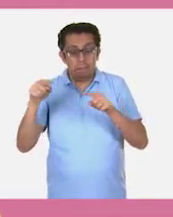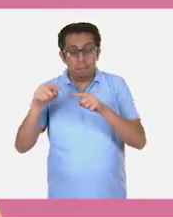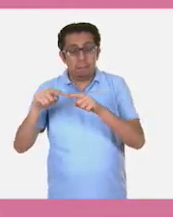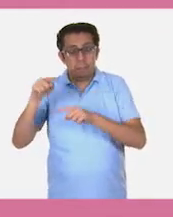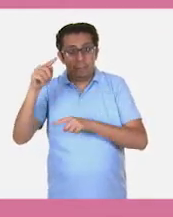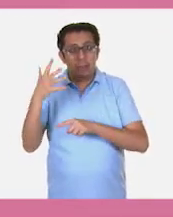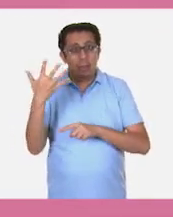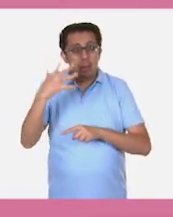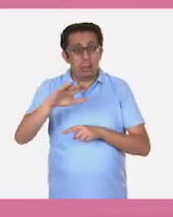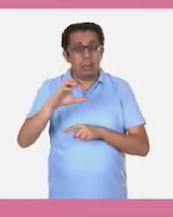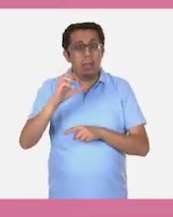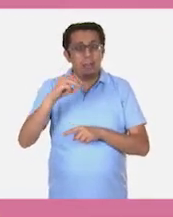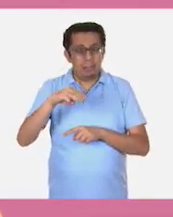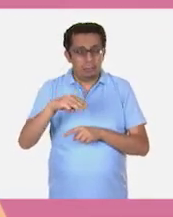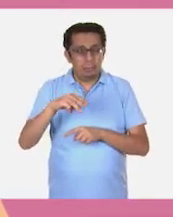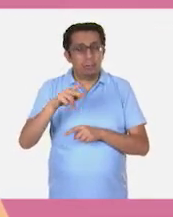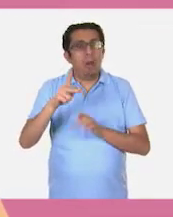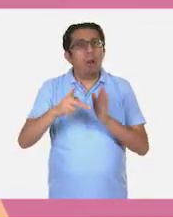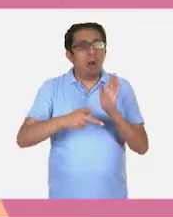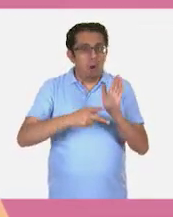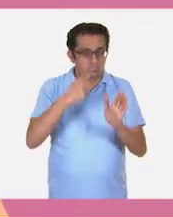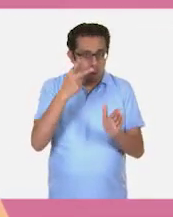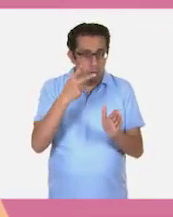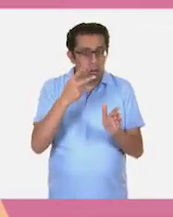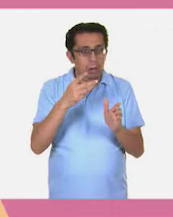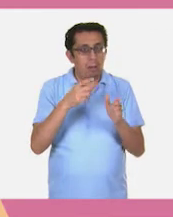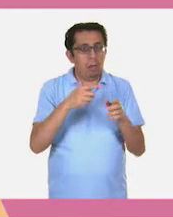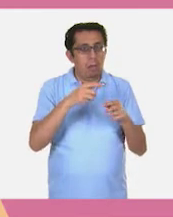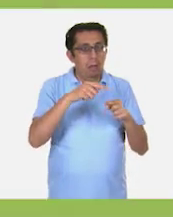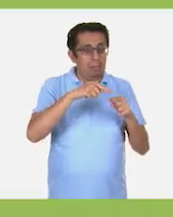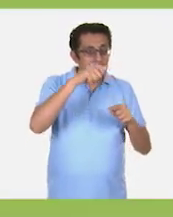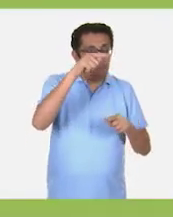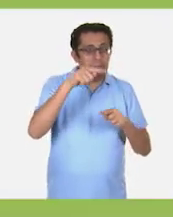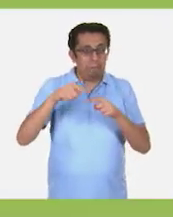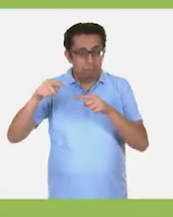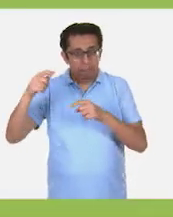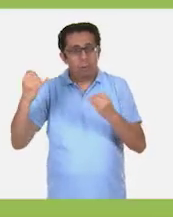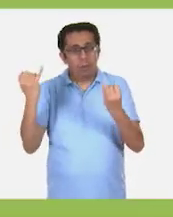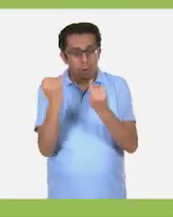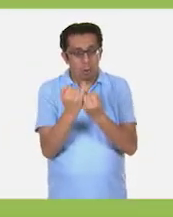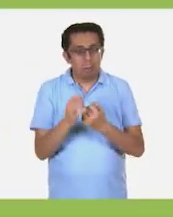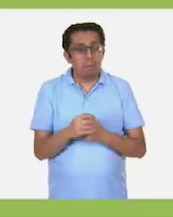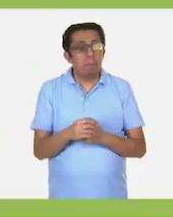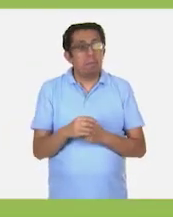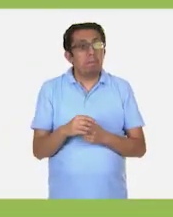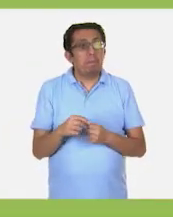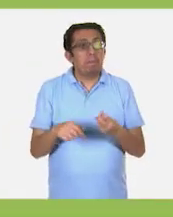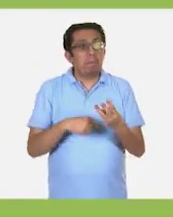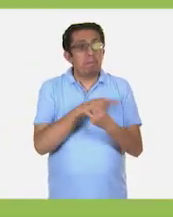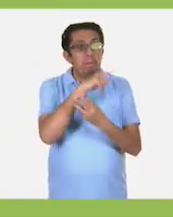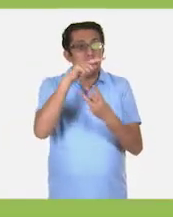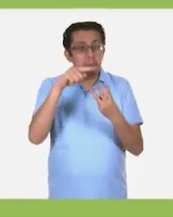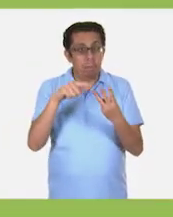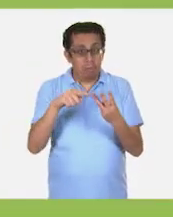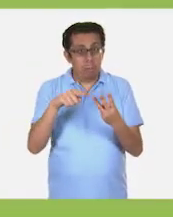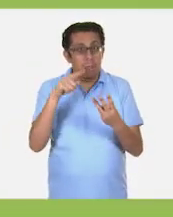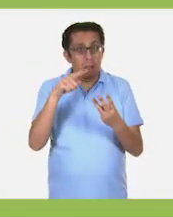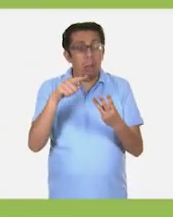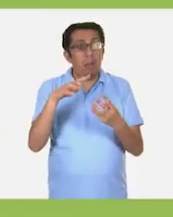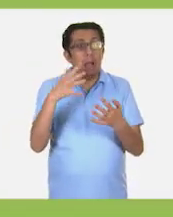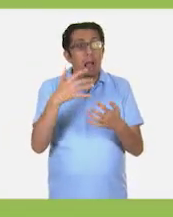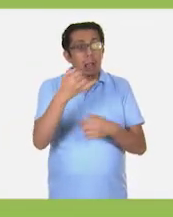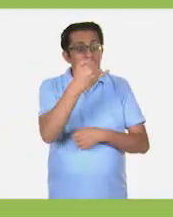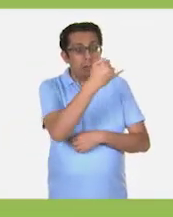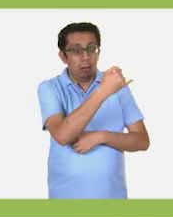arriba. Repite el paso anterior del otro lado de la playera. 3. Traza la línea